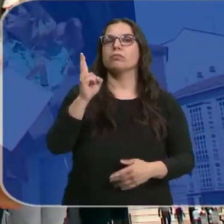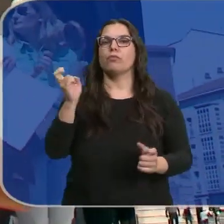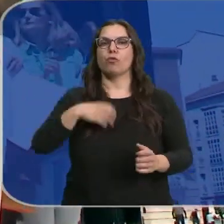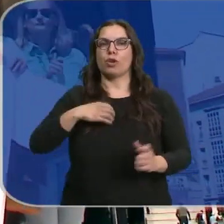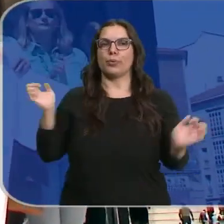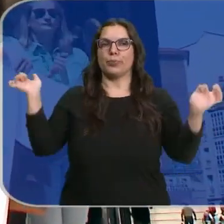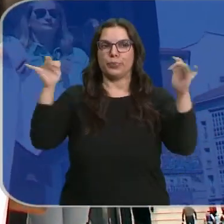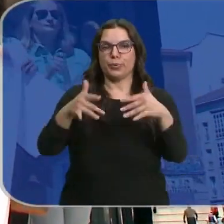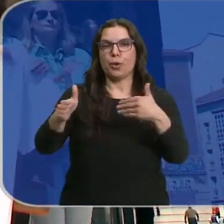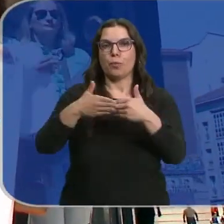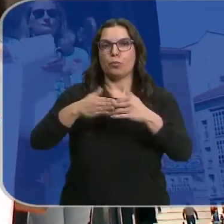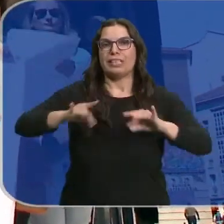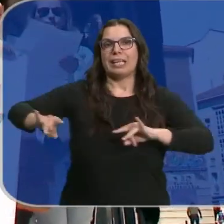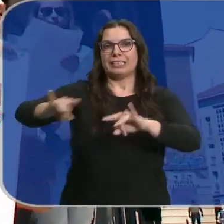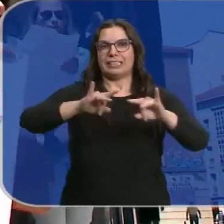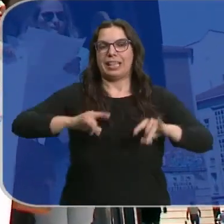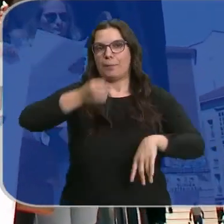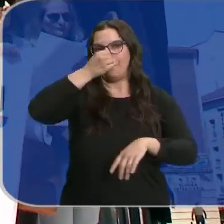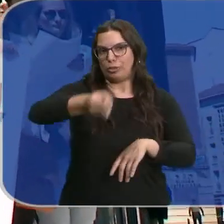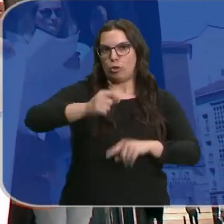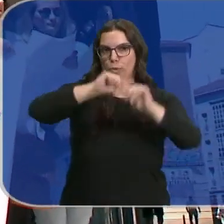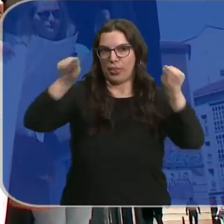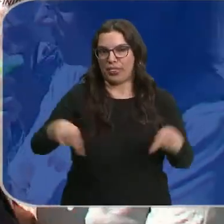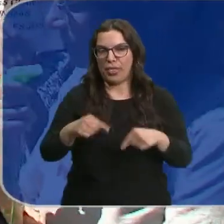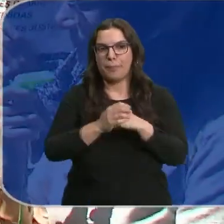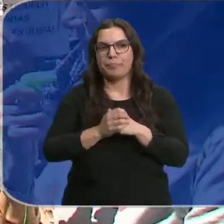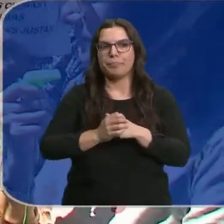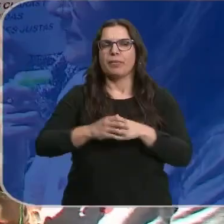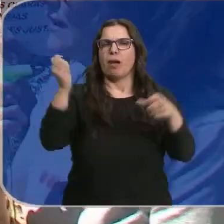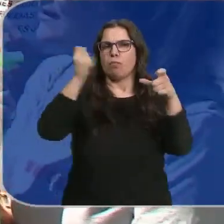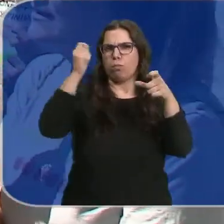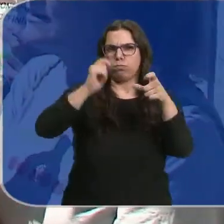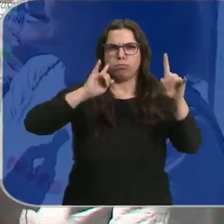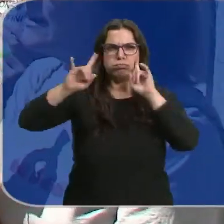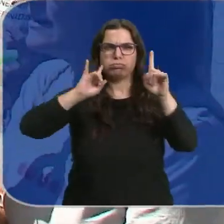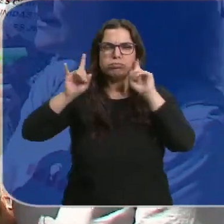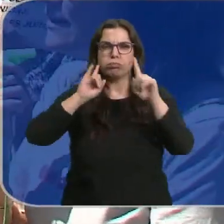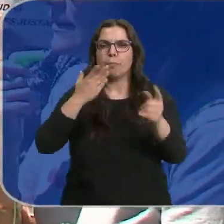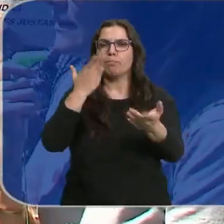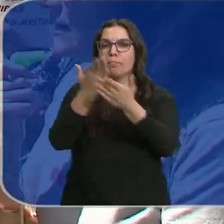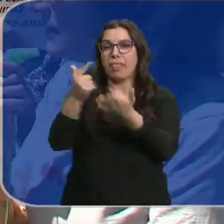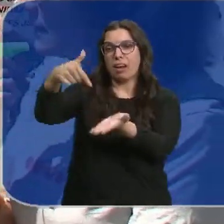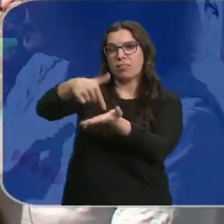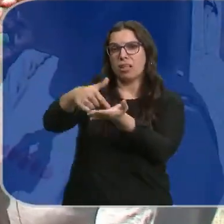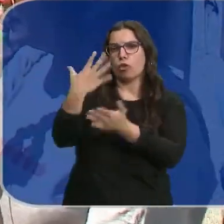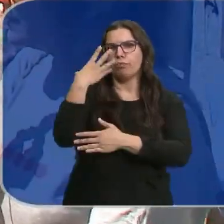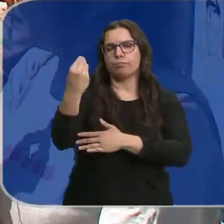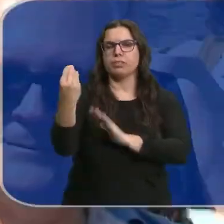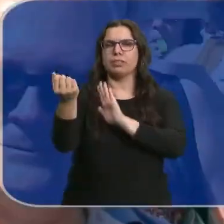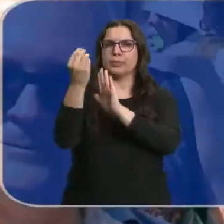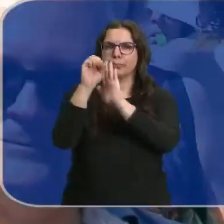se han concentrado a las puertas de la sede del Partido Socialista Provincial. Con cacerolas en mano han pedido que se tengan en cuenta sus reivindicaciones.